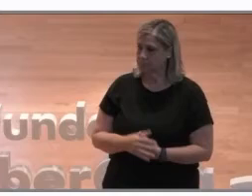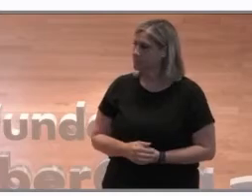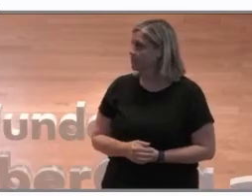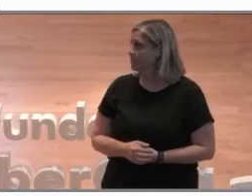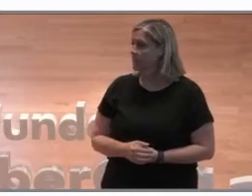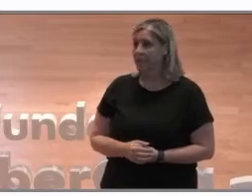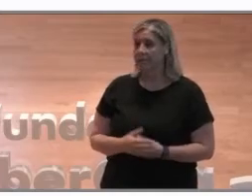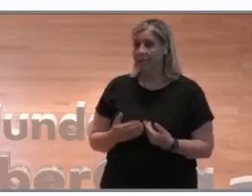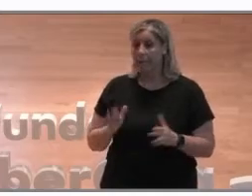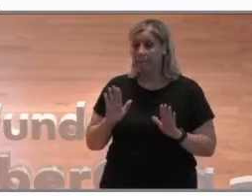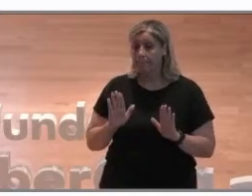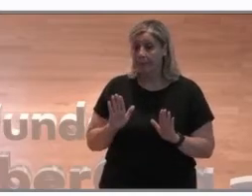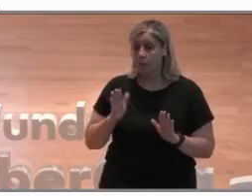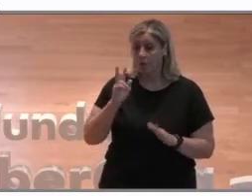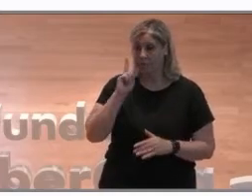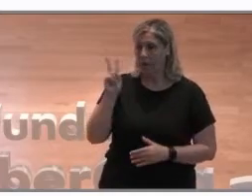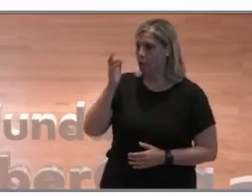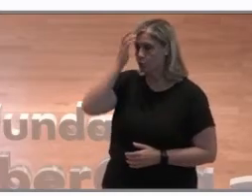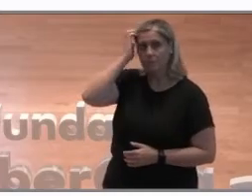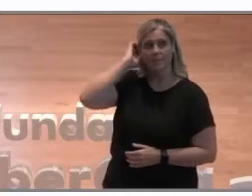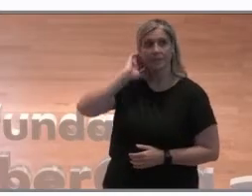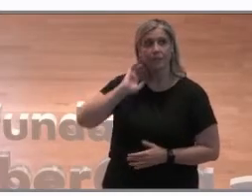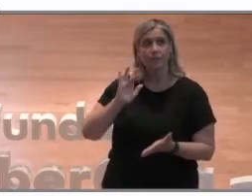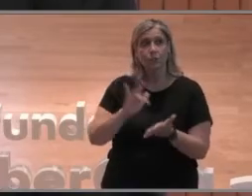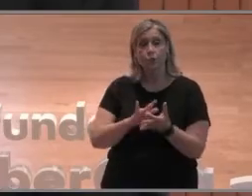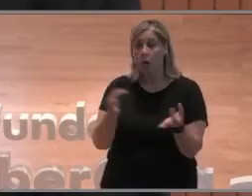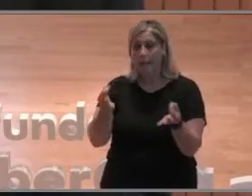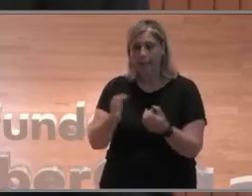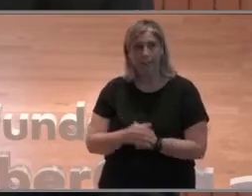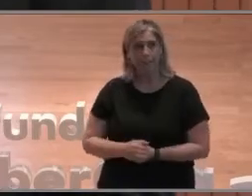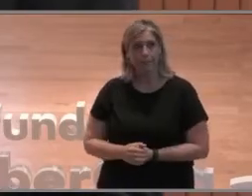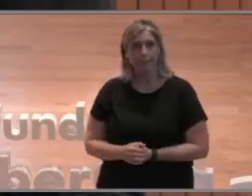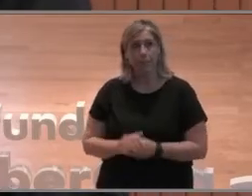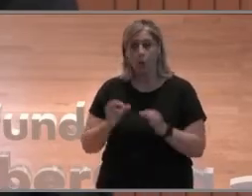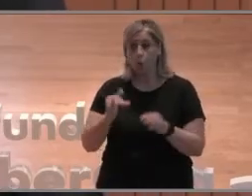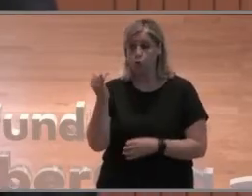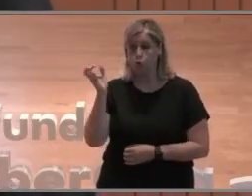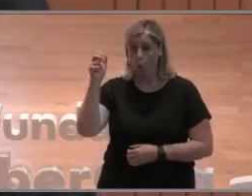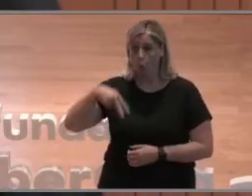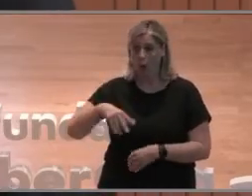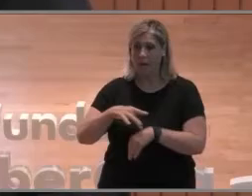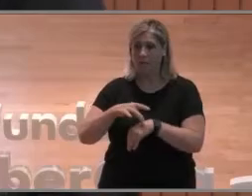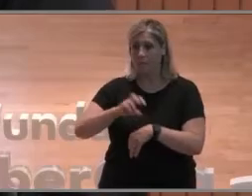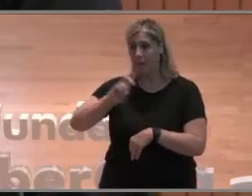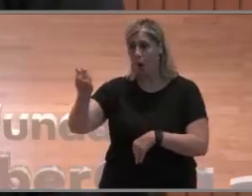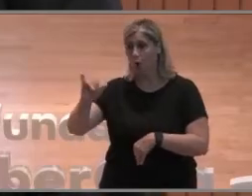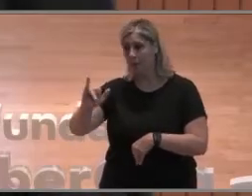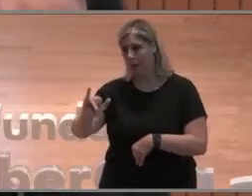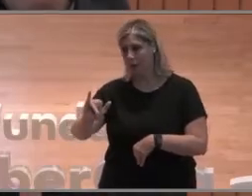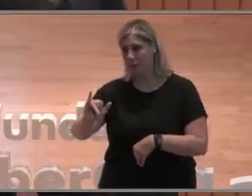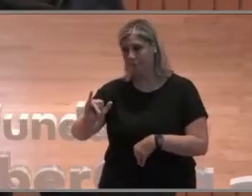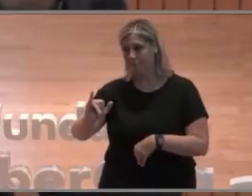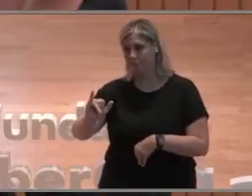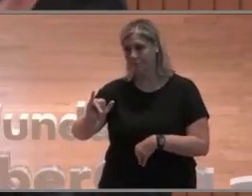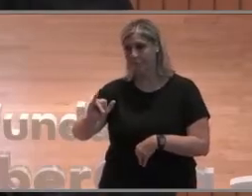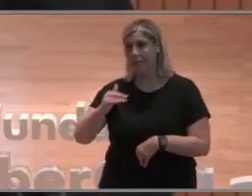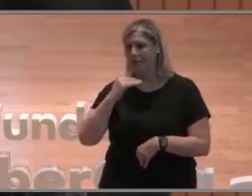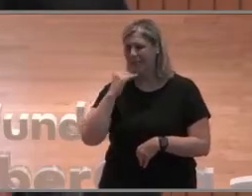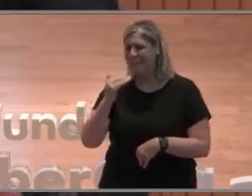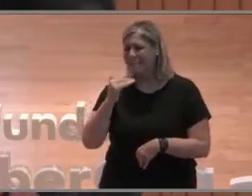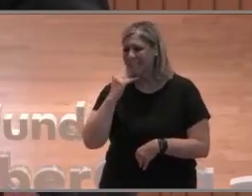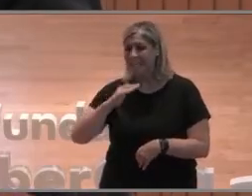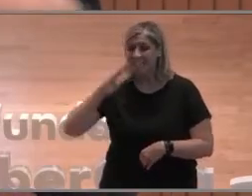¿vale? Pero fijaros, ¿qué había pasado? Pues que Juan tenía otras patologías, casi tuvo un golpe de